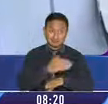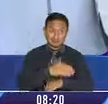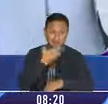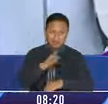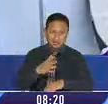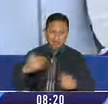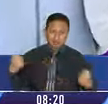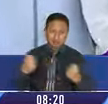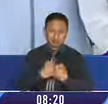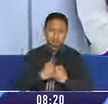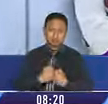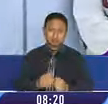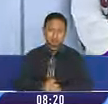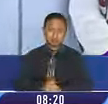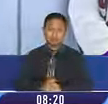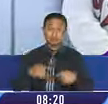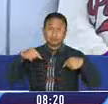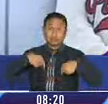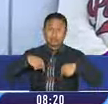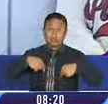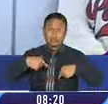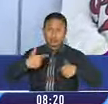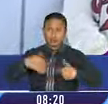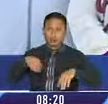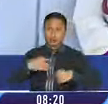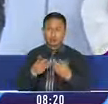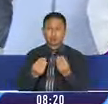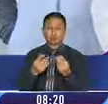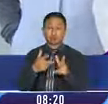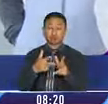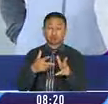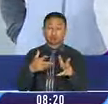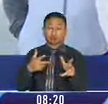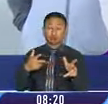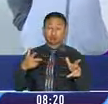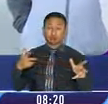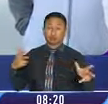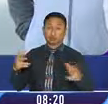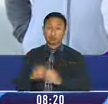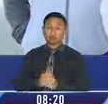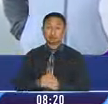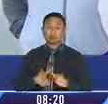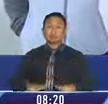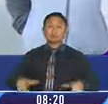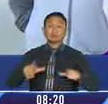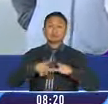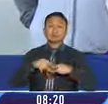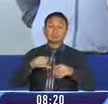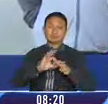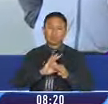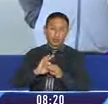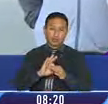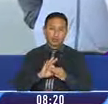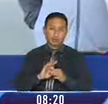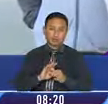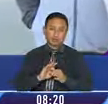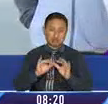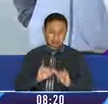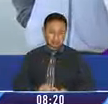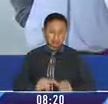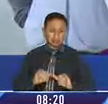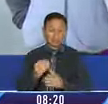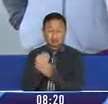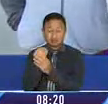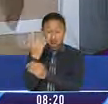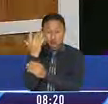alto flujo vehicular. El tráfico también que se origina en la zona. Varios problemas que genera acá en este sector. Así que, compañeros, mantengamos esa